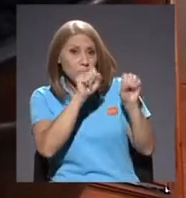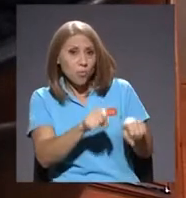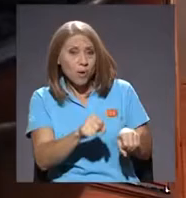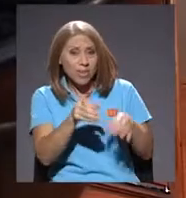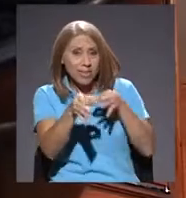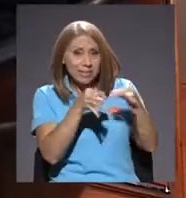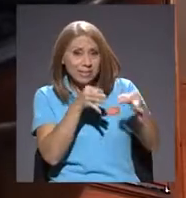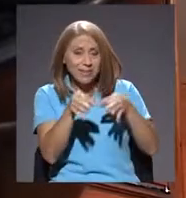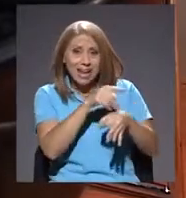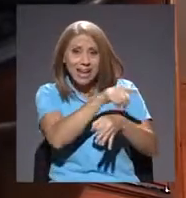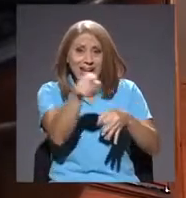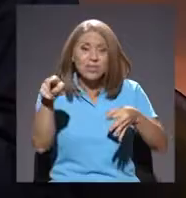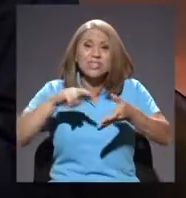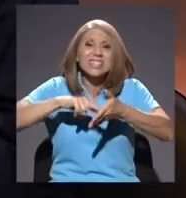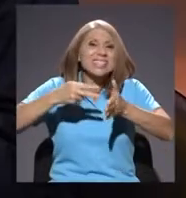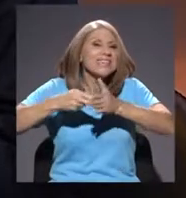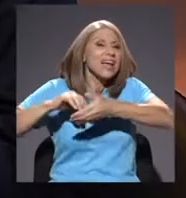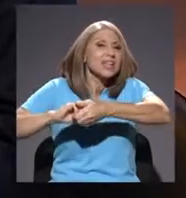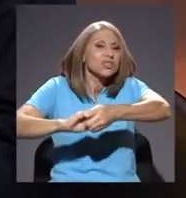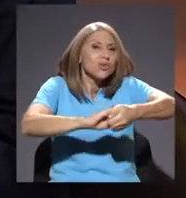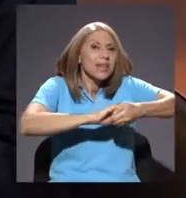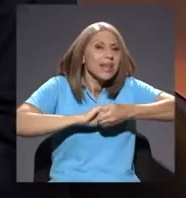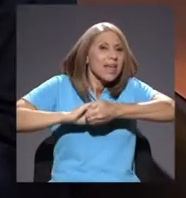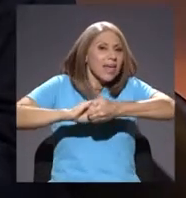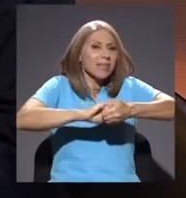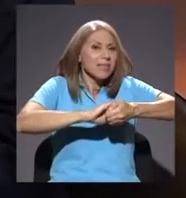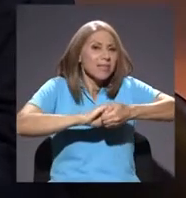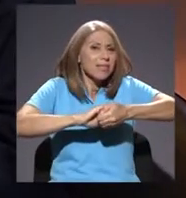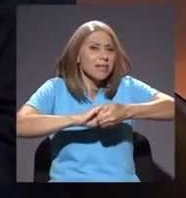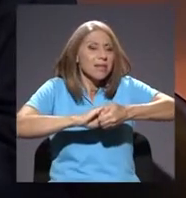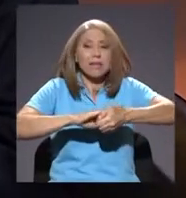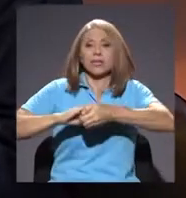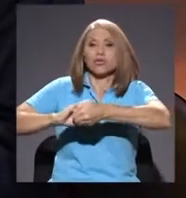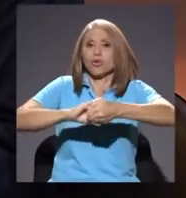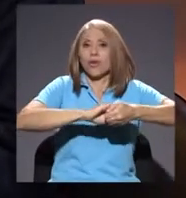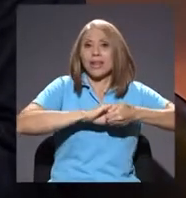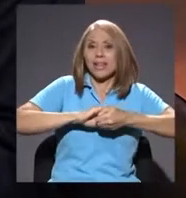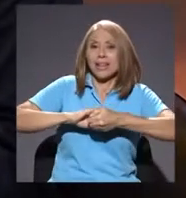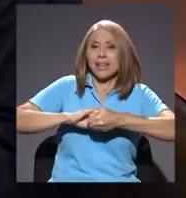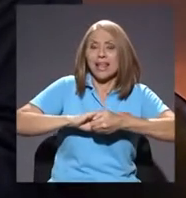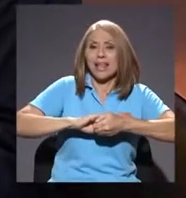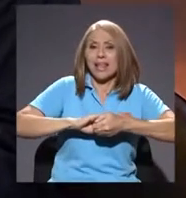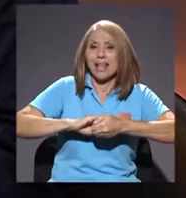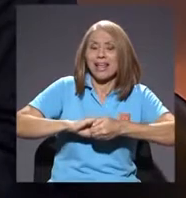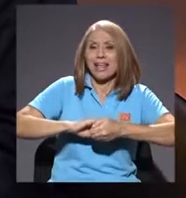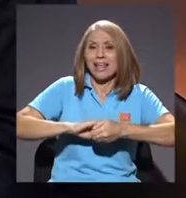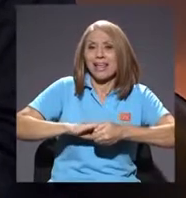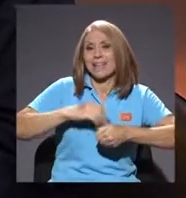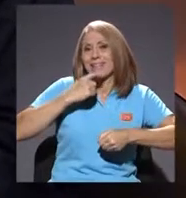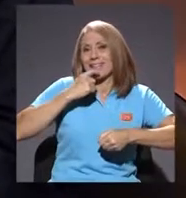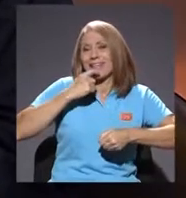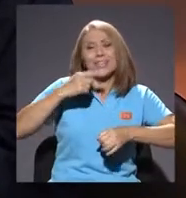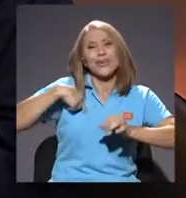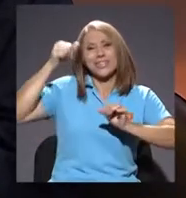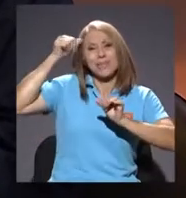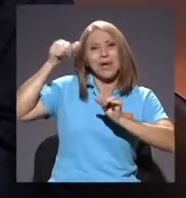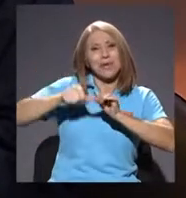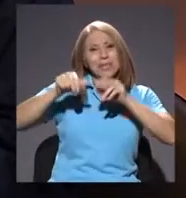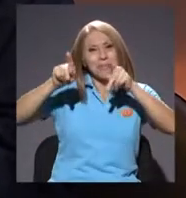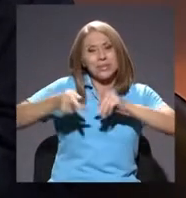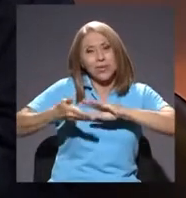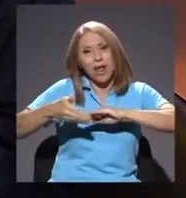solidaridad solidaria solidaridad significa que no es que me acuerde a un actuario que una vez